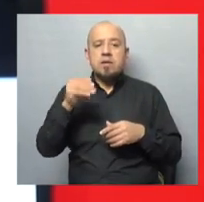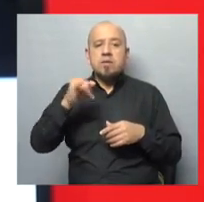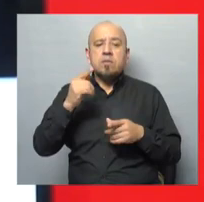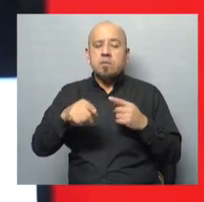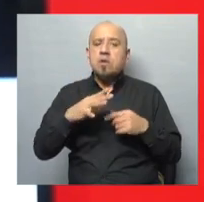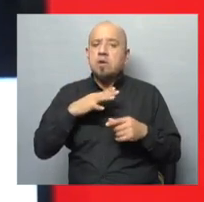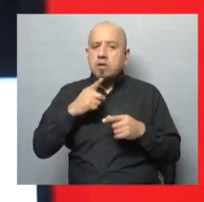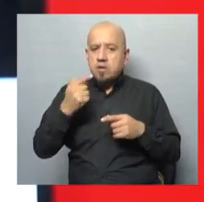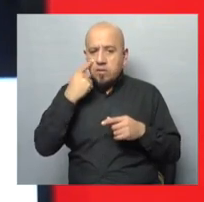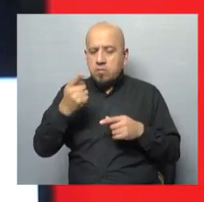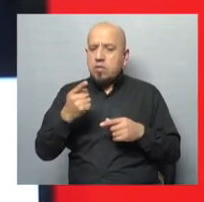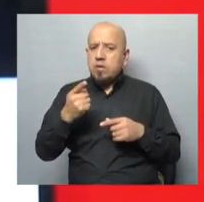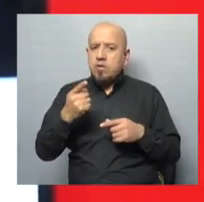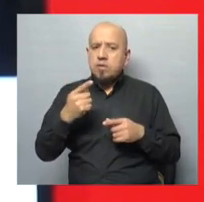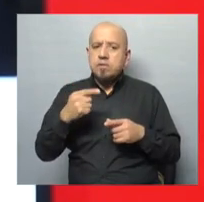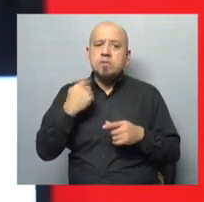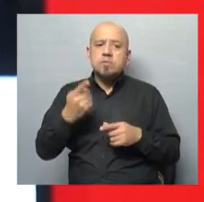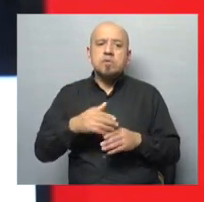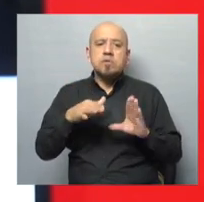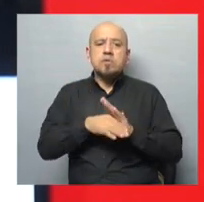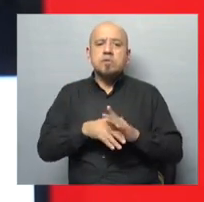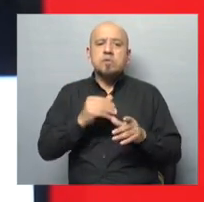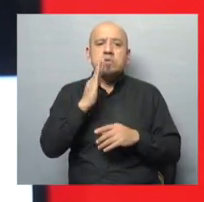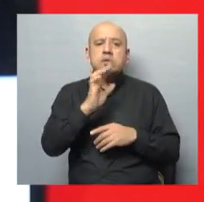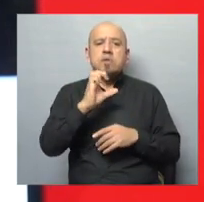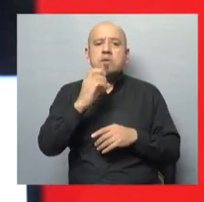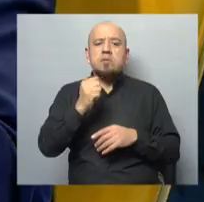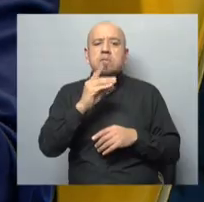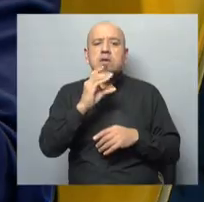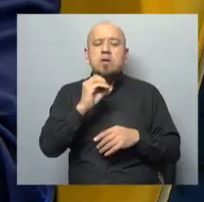y después y después coincidió que estaban pecados mortales